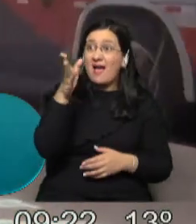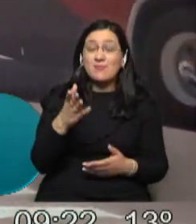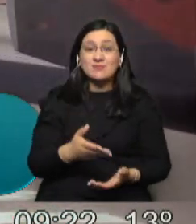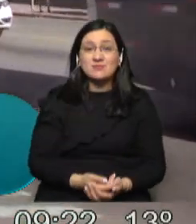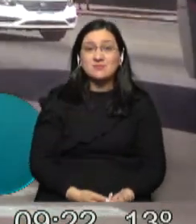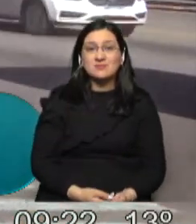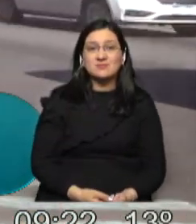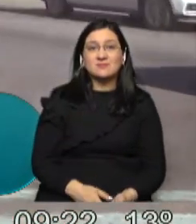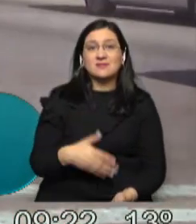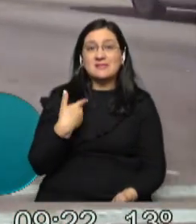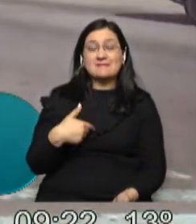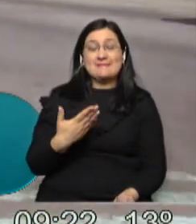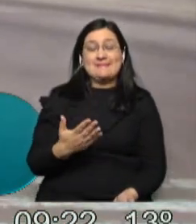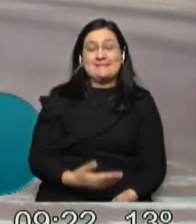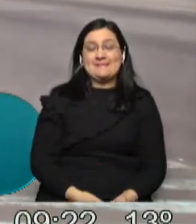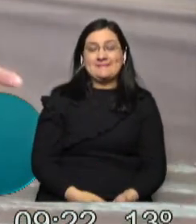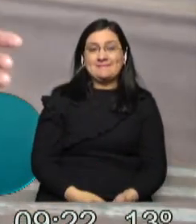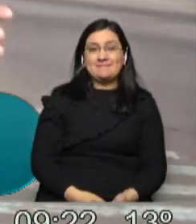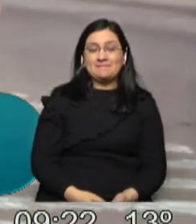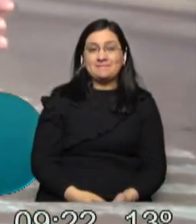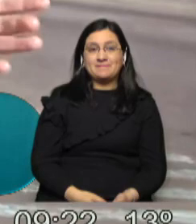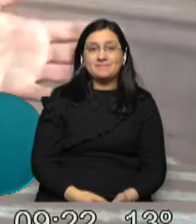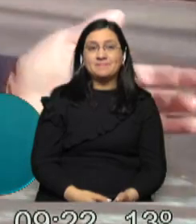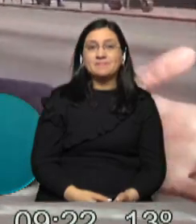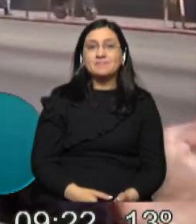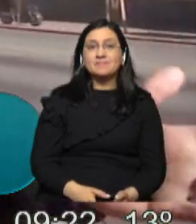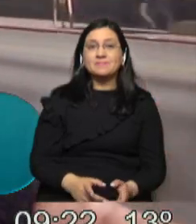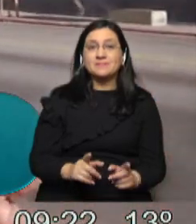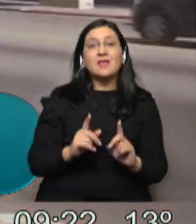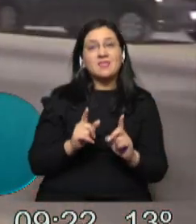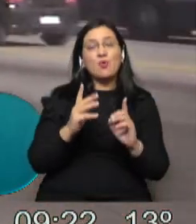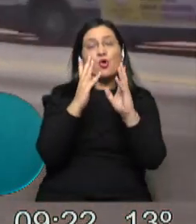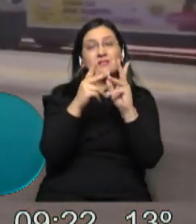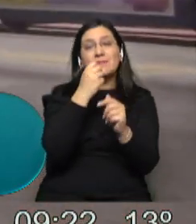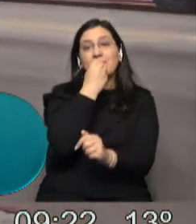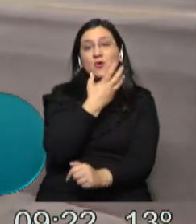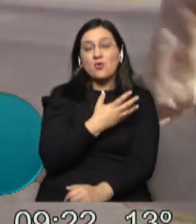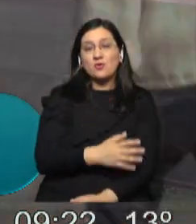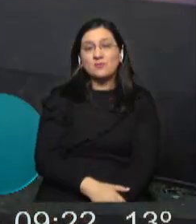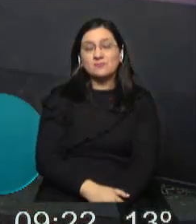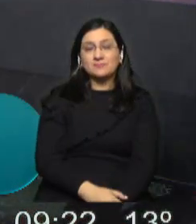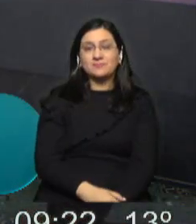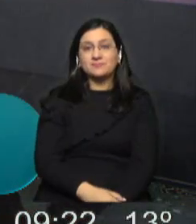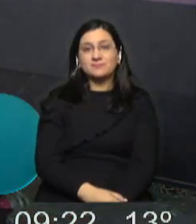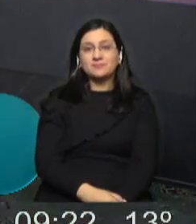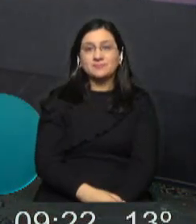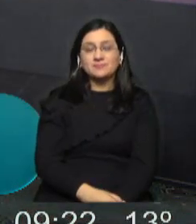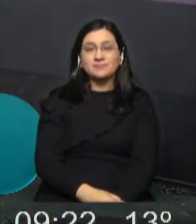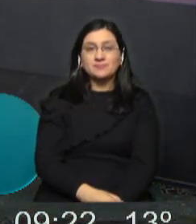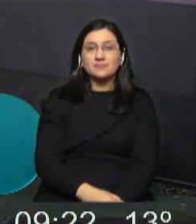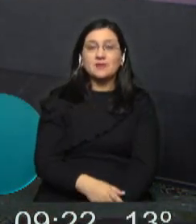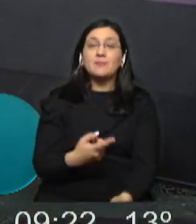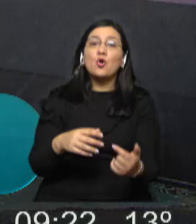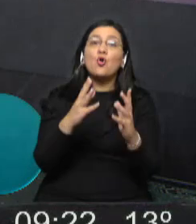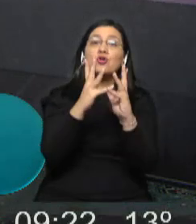Sí, lo hice. Lamentablemente. Ay. Hiciste esperar a Morgan. Debería organizarme mejor, Fito. Hiciste esperar. Pero, a ver, pero esperá, pero